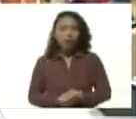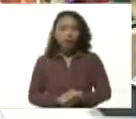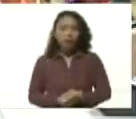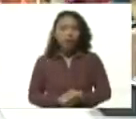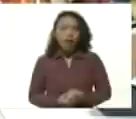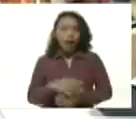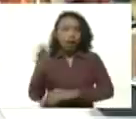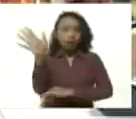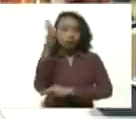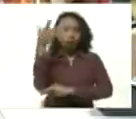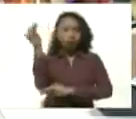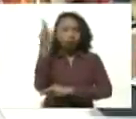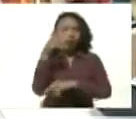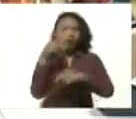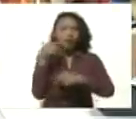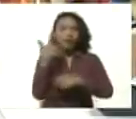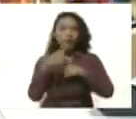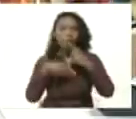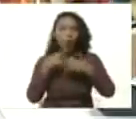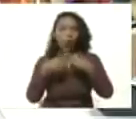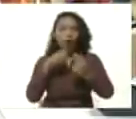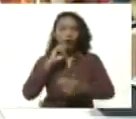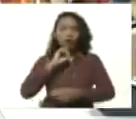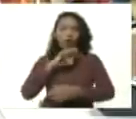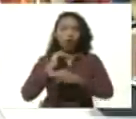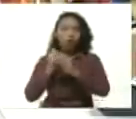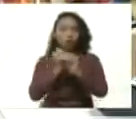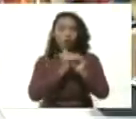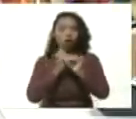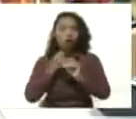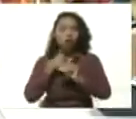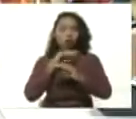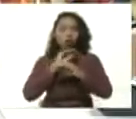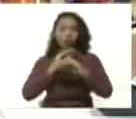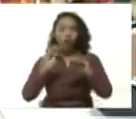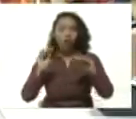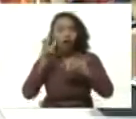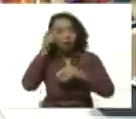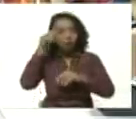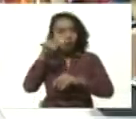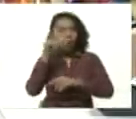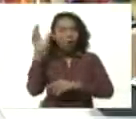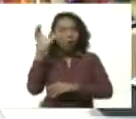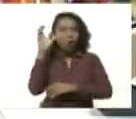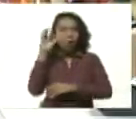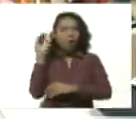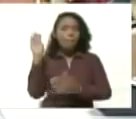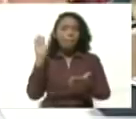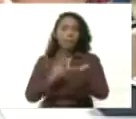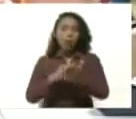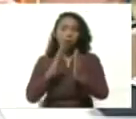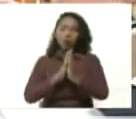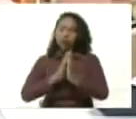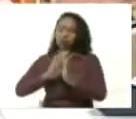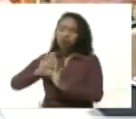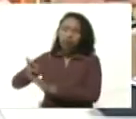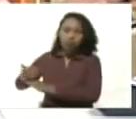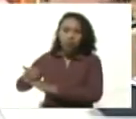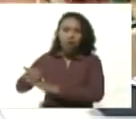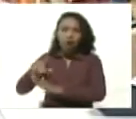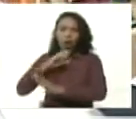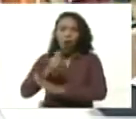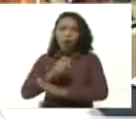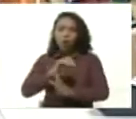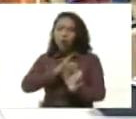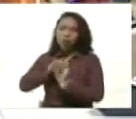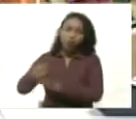bandera tricolor, en la historia común. Le hago un llamado al pueblo de Colombia a poner de lado el odio, la